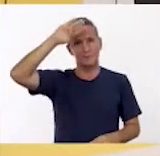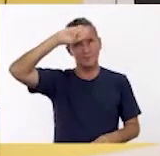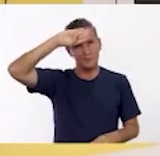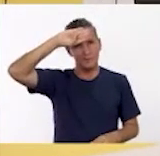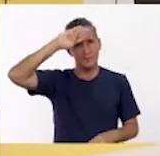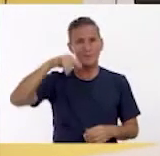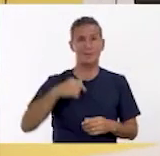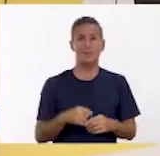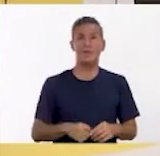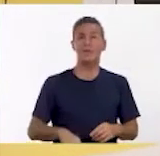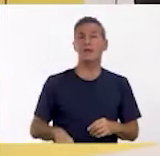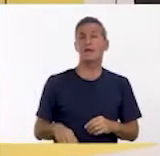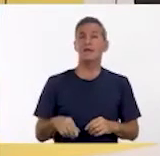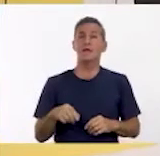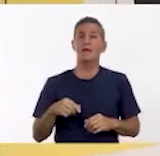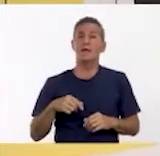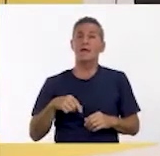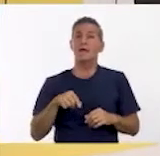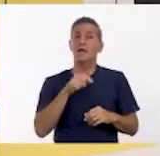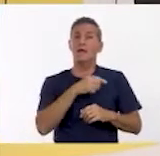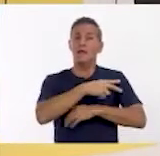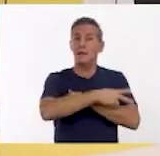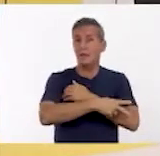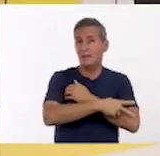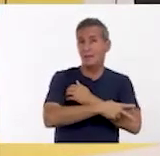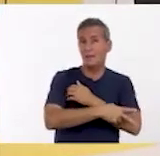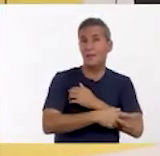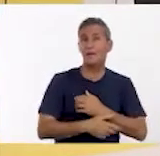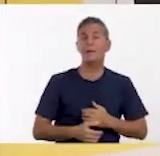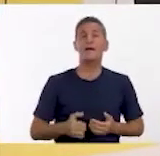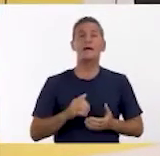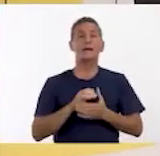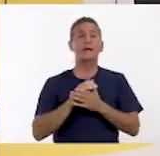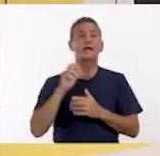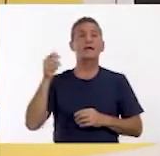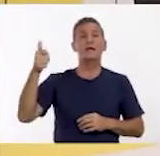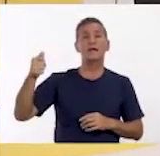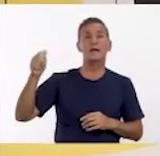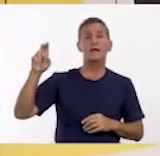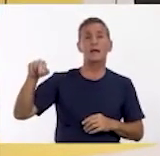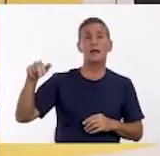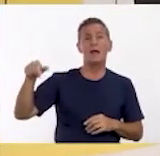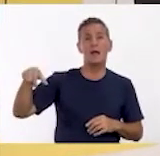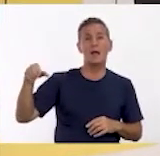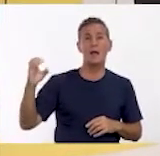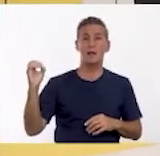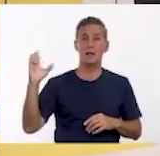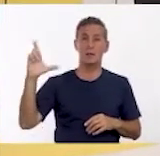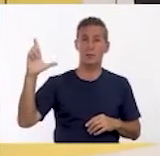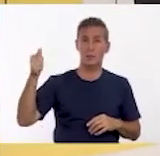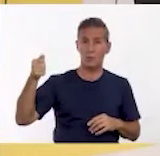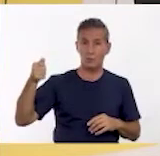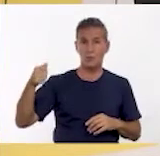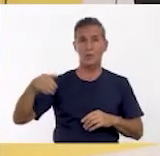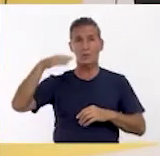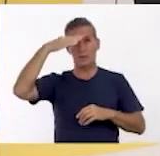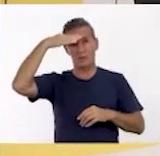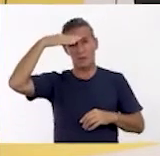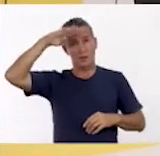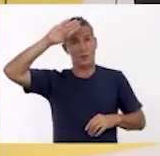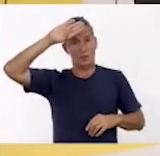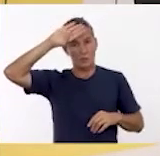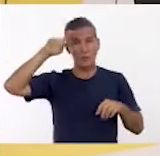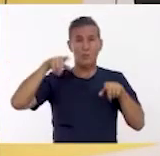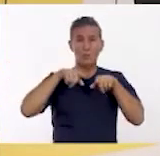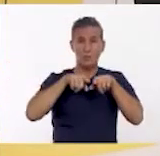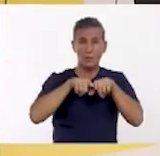cubana en la República Popular de Angola en la defensa de ese territorio junto con los